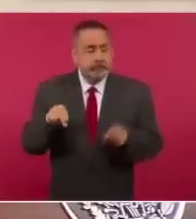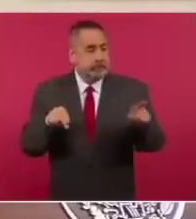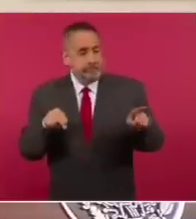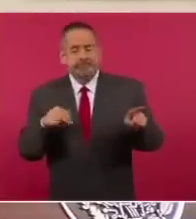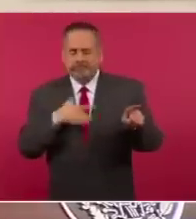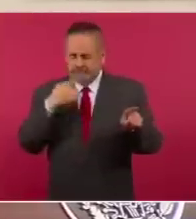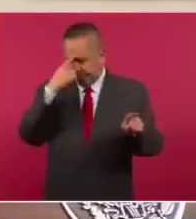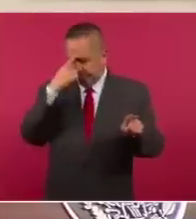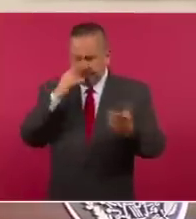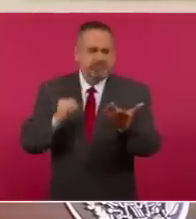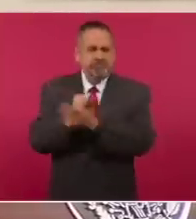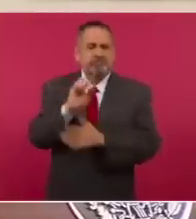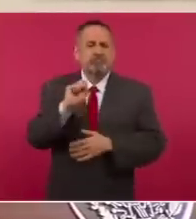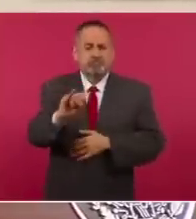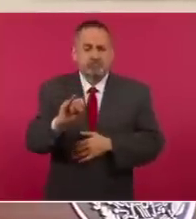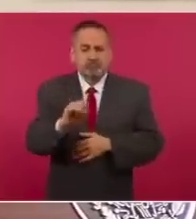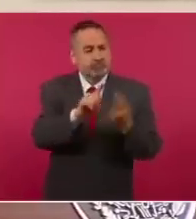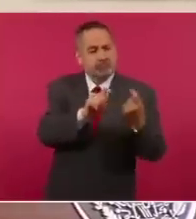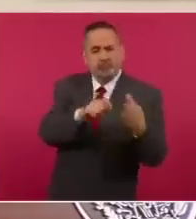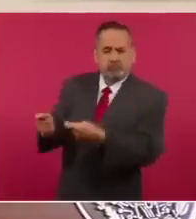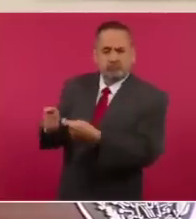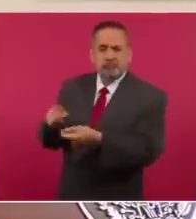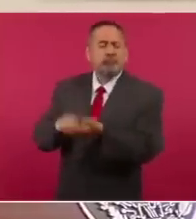decidido otorgar